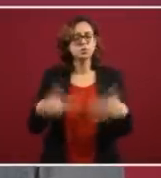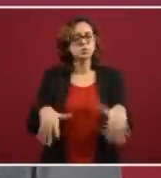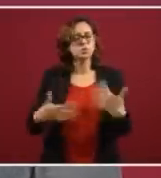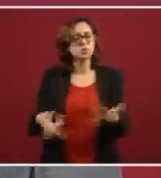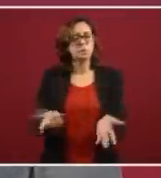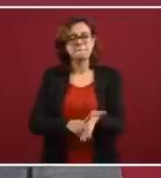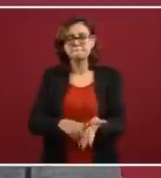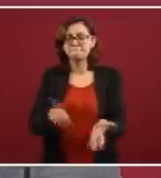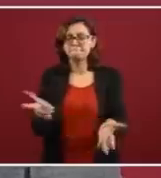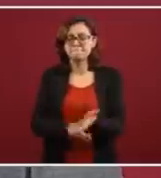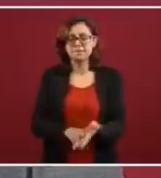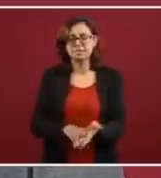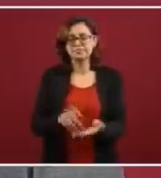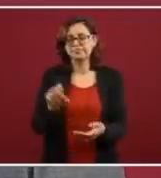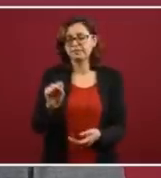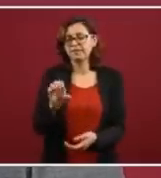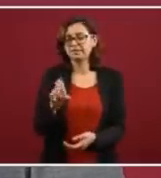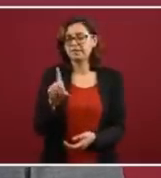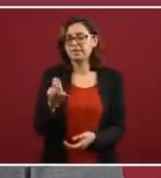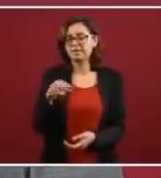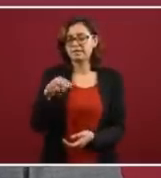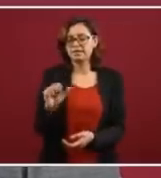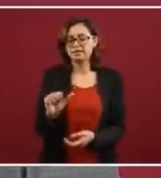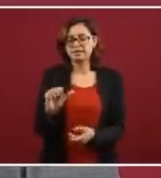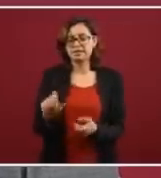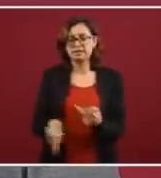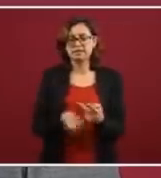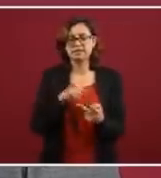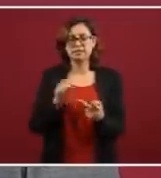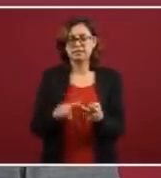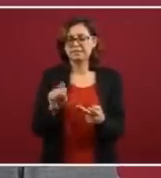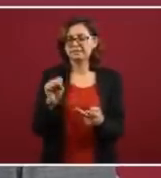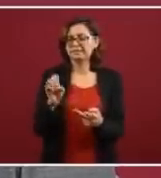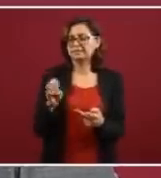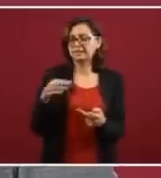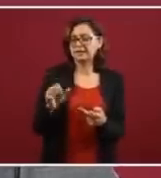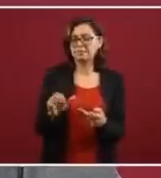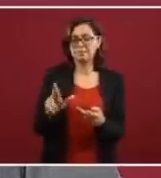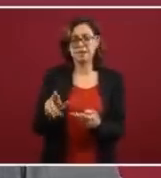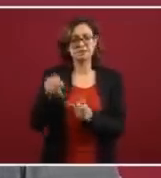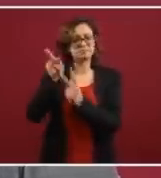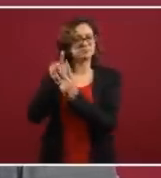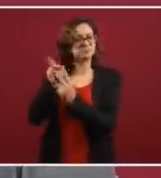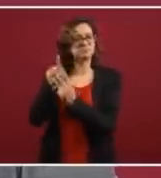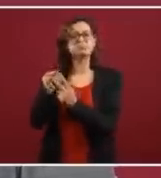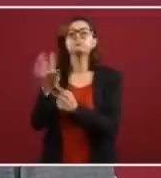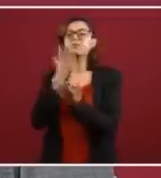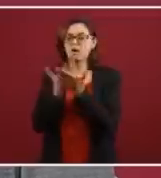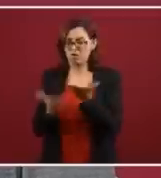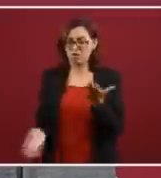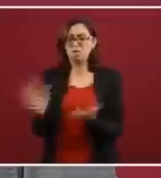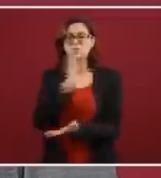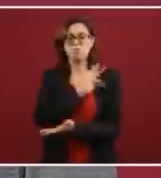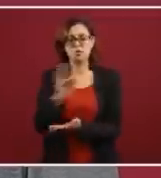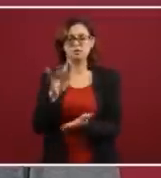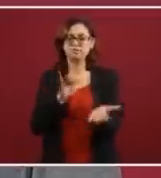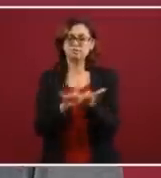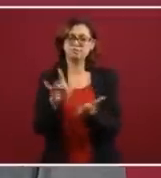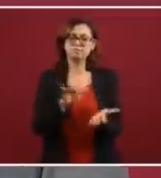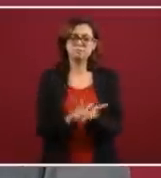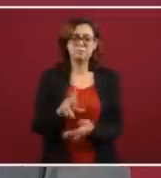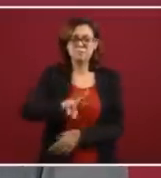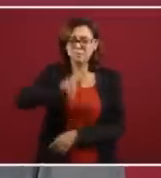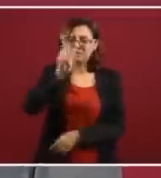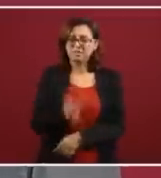invaluable de la Secretaría de Defensa, de la Secretaría de Marina. Quiero